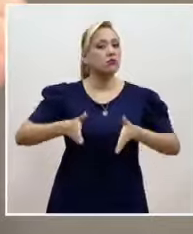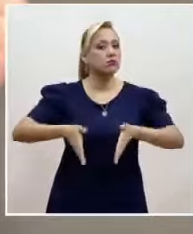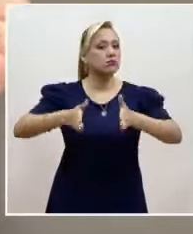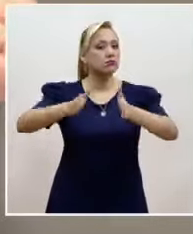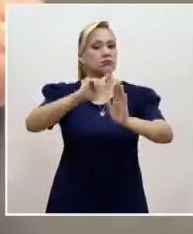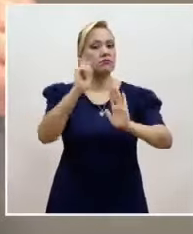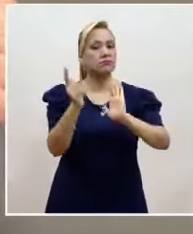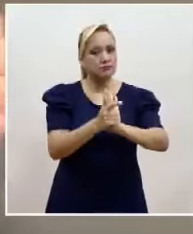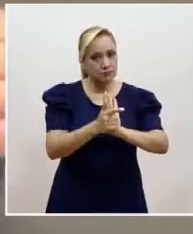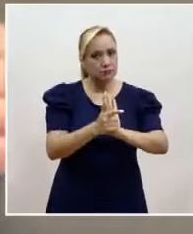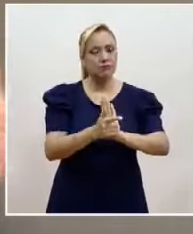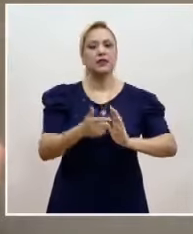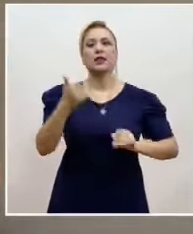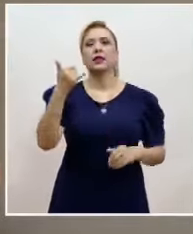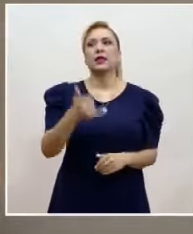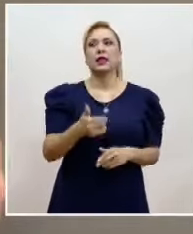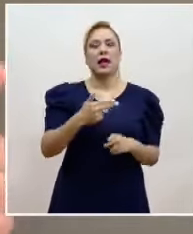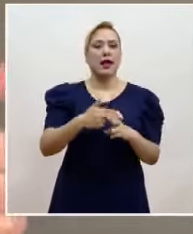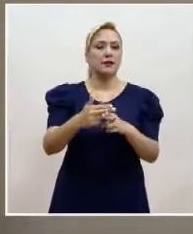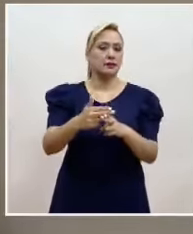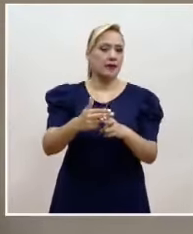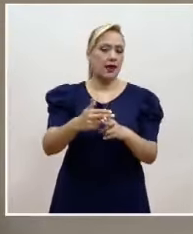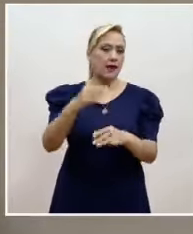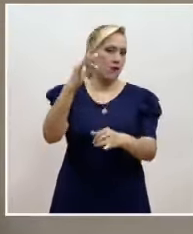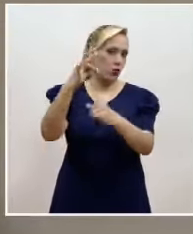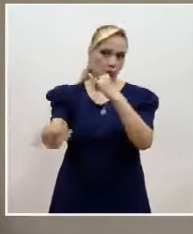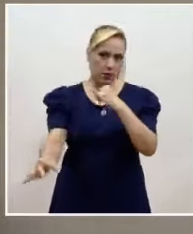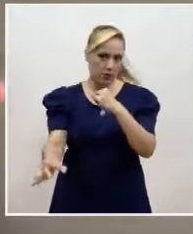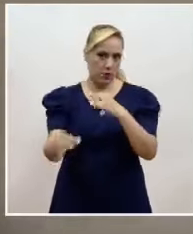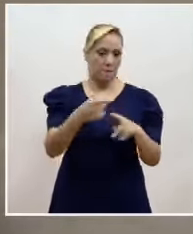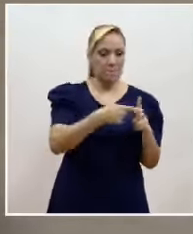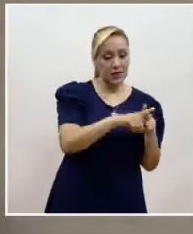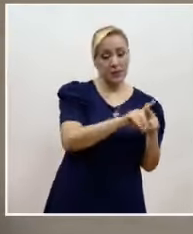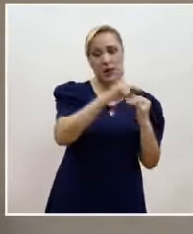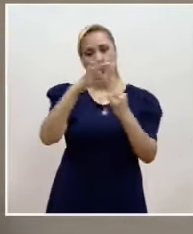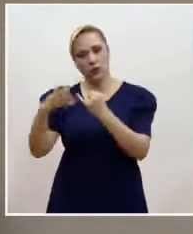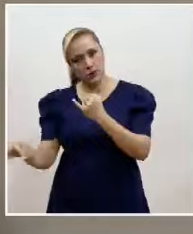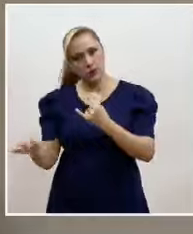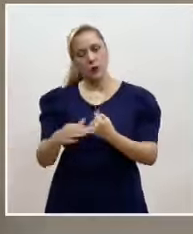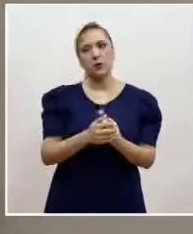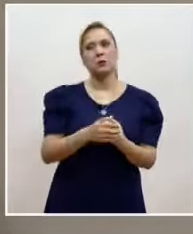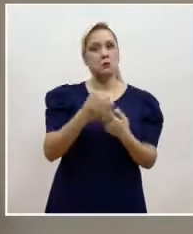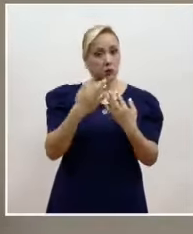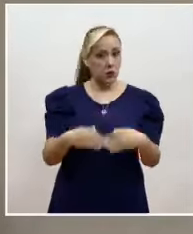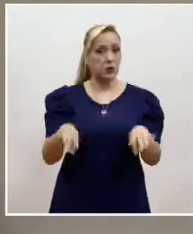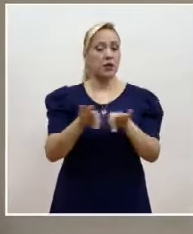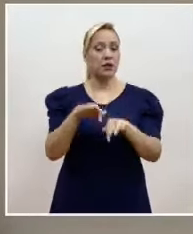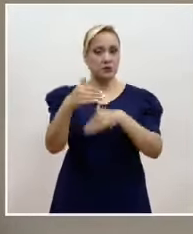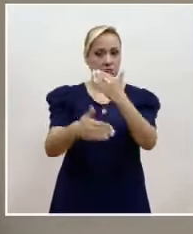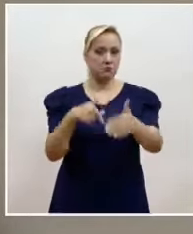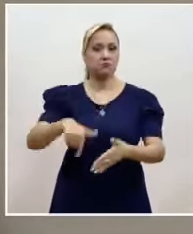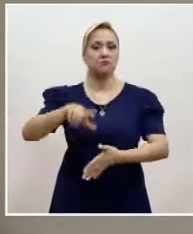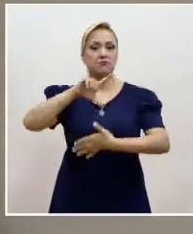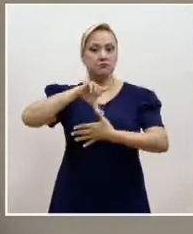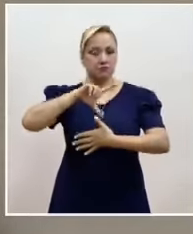no solamente entendida como el acceso, sino hasta el final. Y bueno, pues ha tenido un proceso importante en América